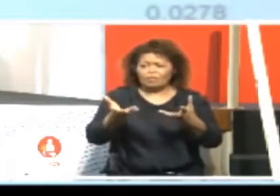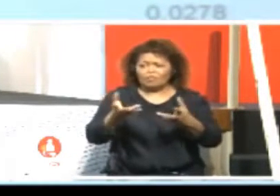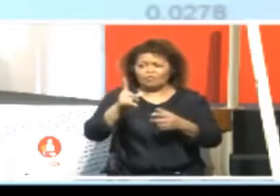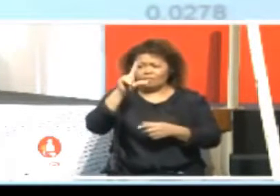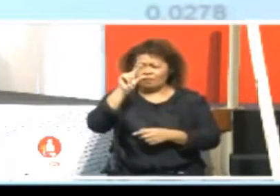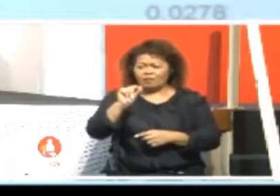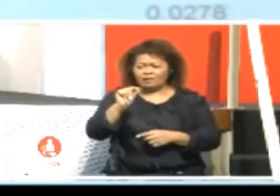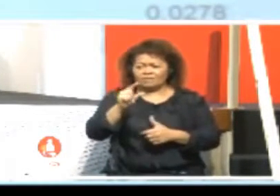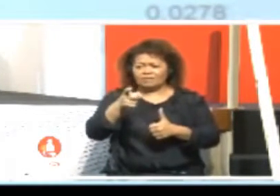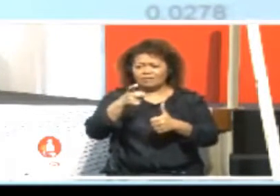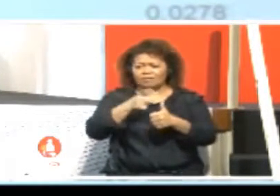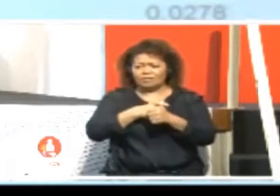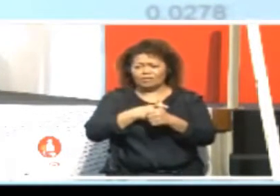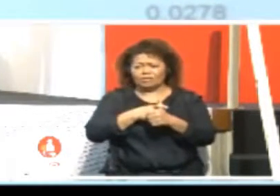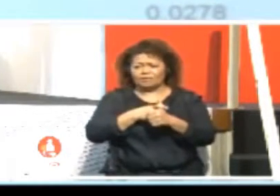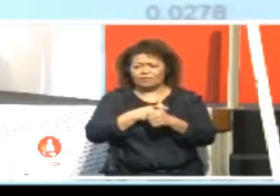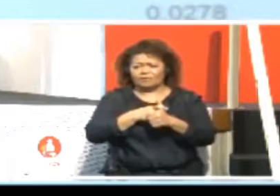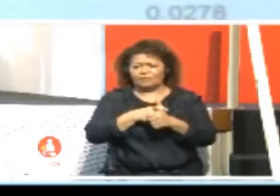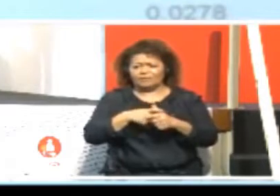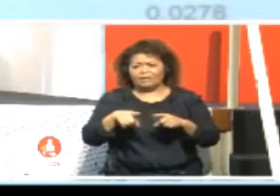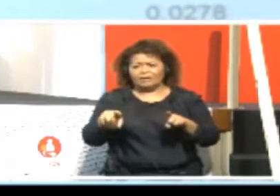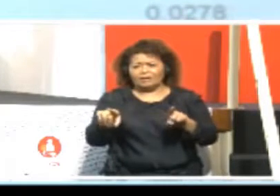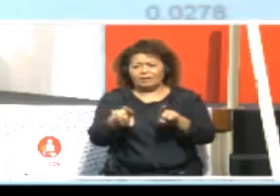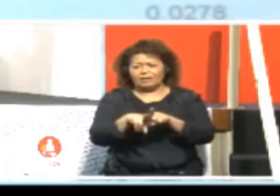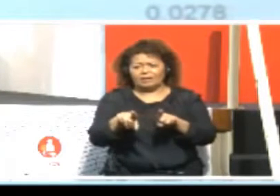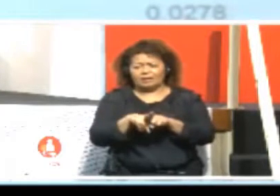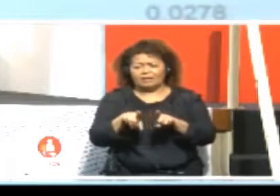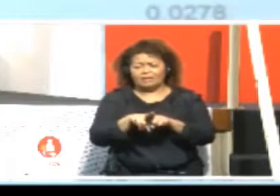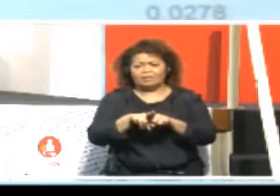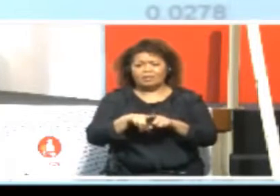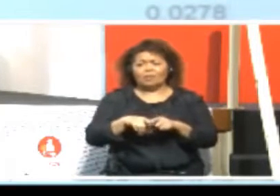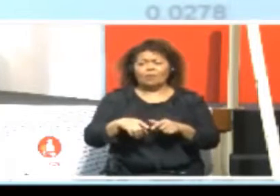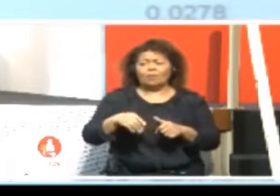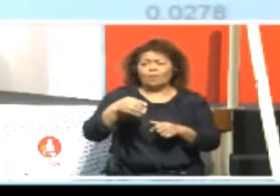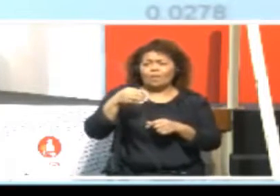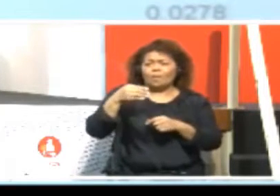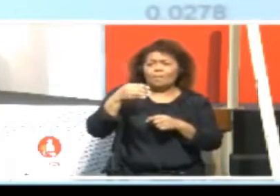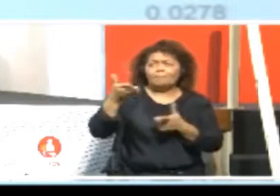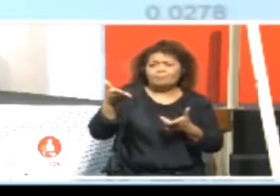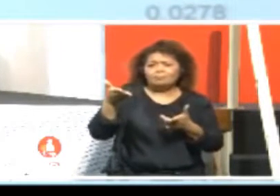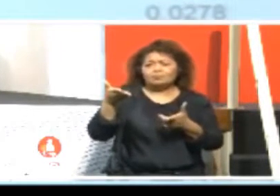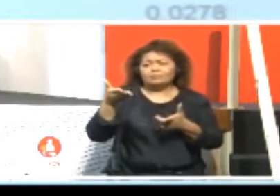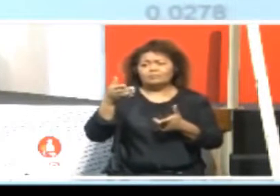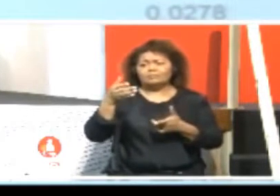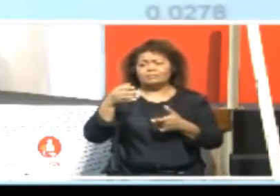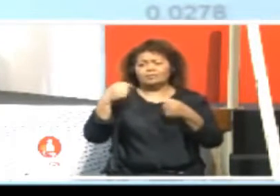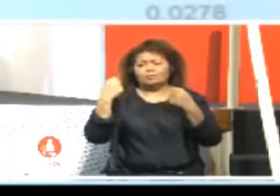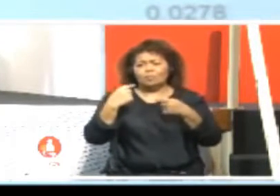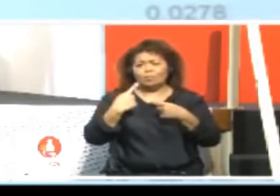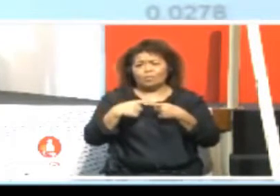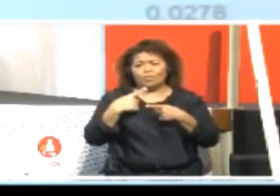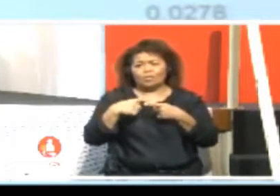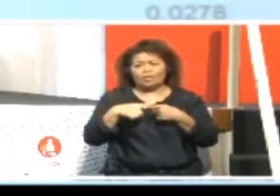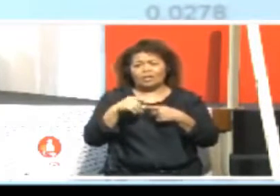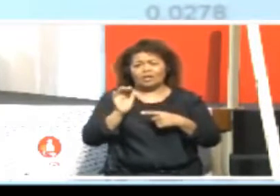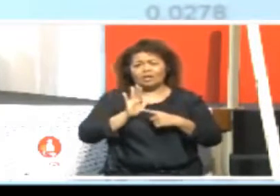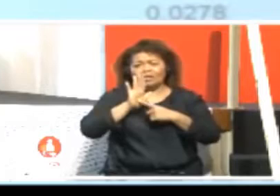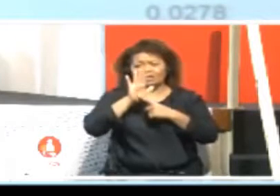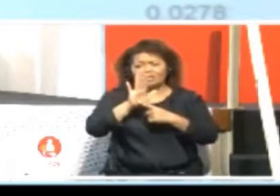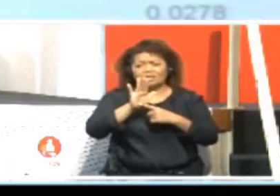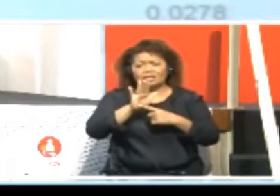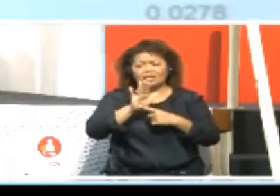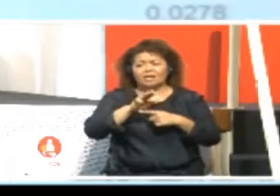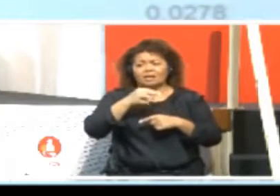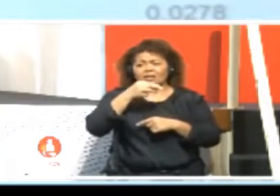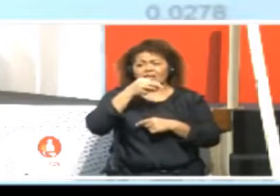el coeficiente acá para el Partido Conservador es negativo, lo cual indica que en esa municipalidad que los alcaldes son